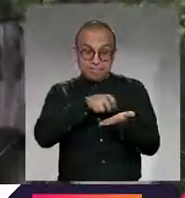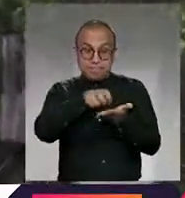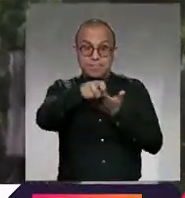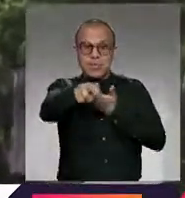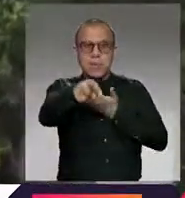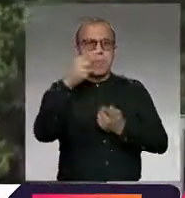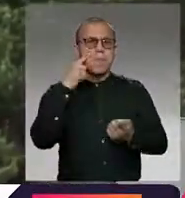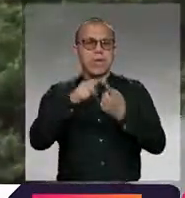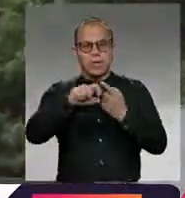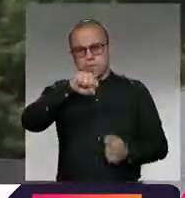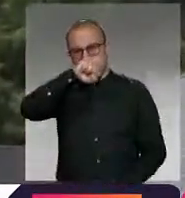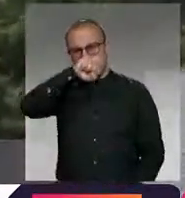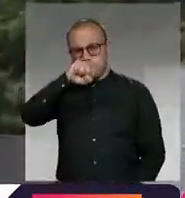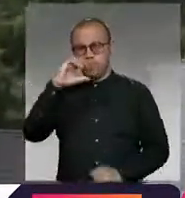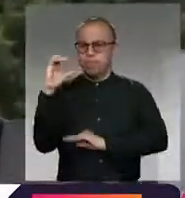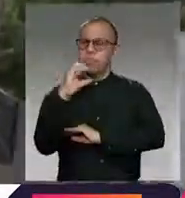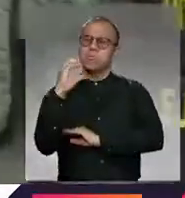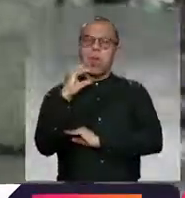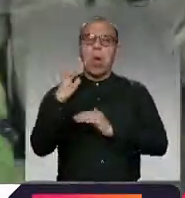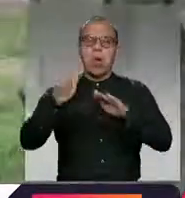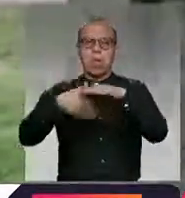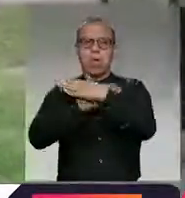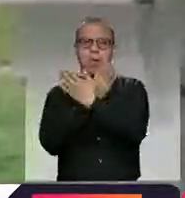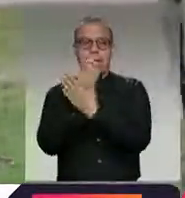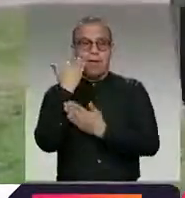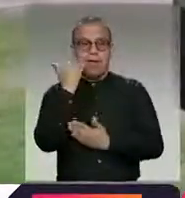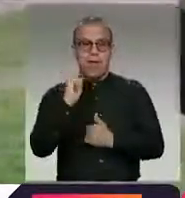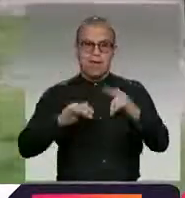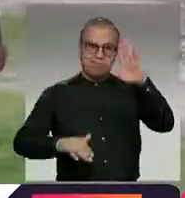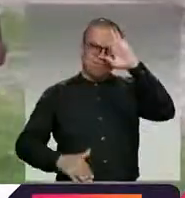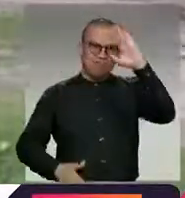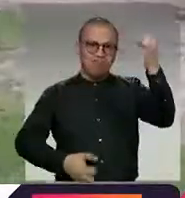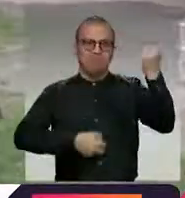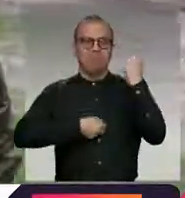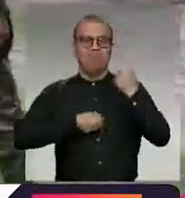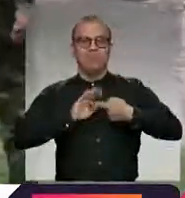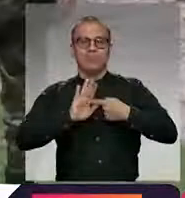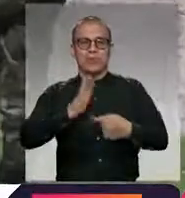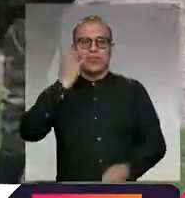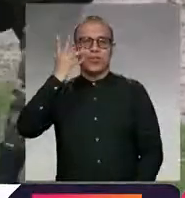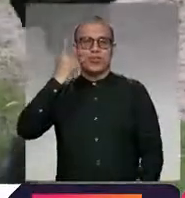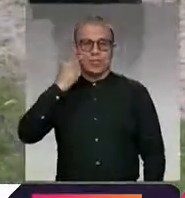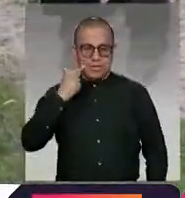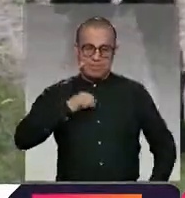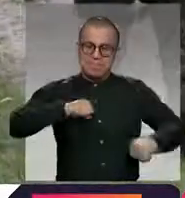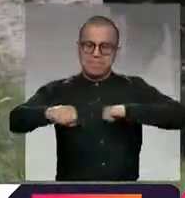la patria y su decisión de representar a la mujer militar la llenan de valor día a día